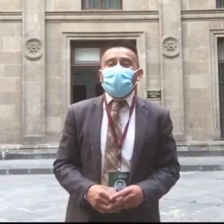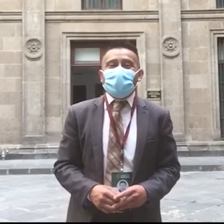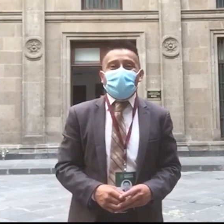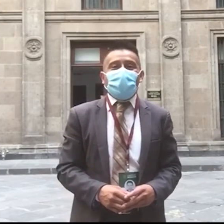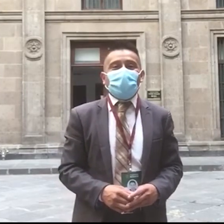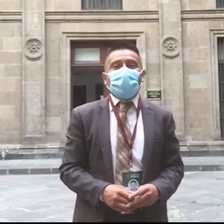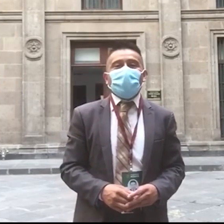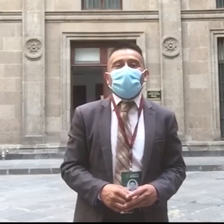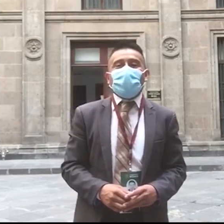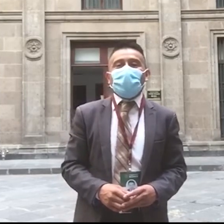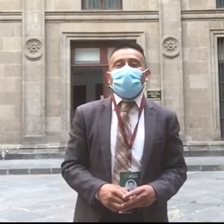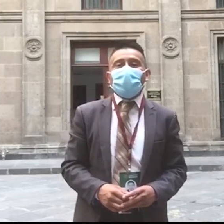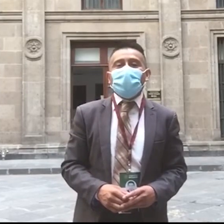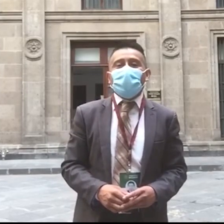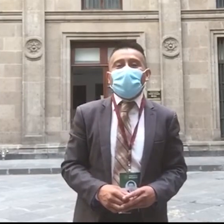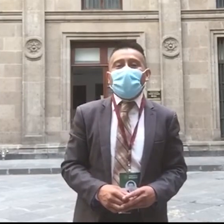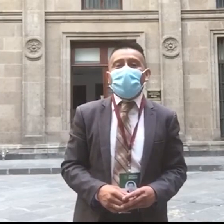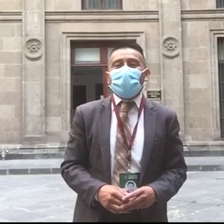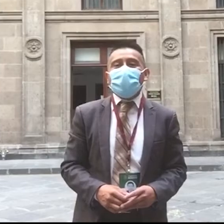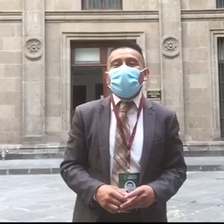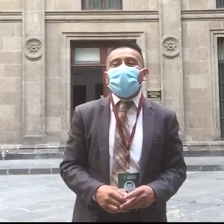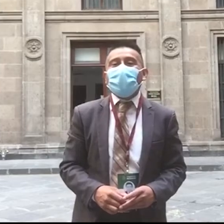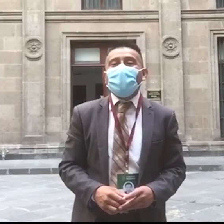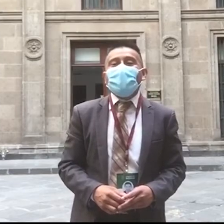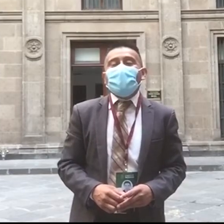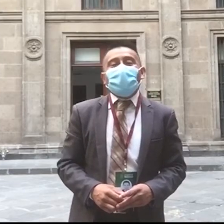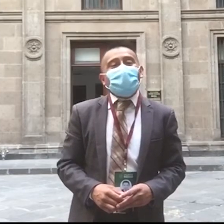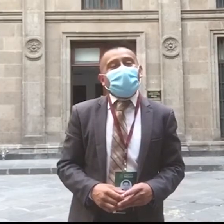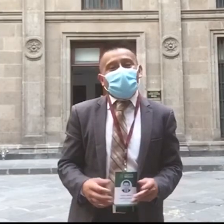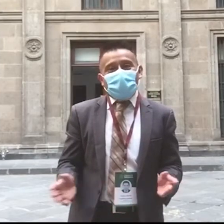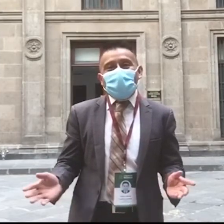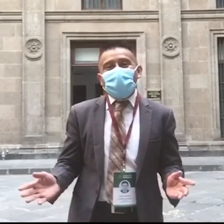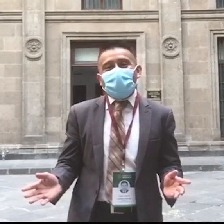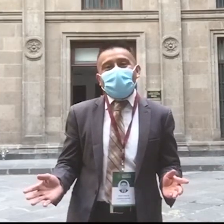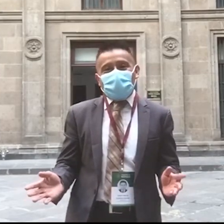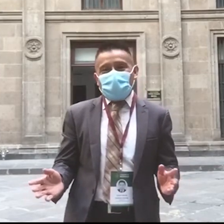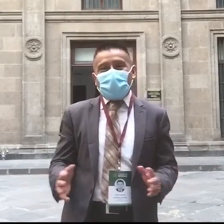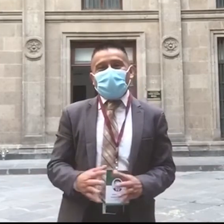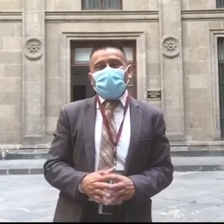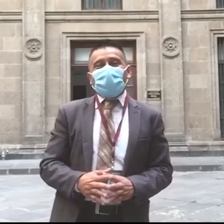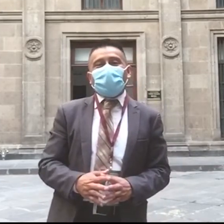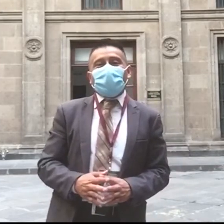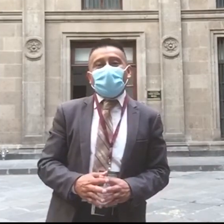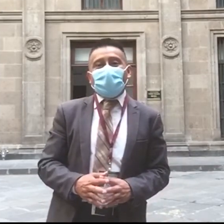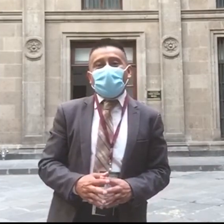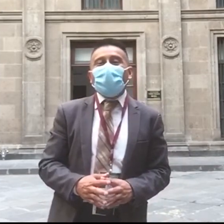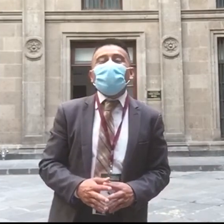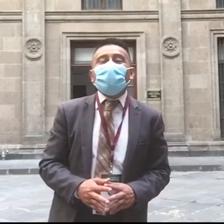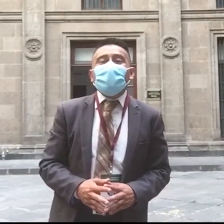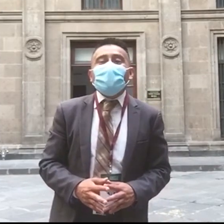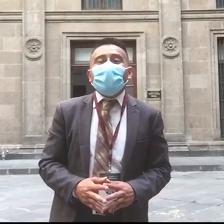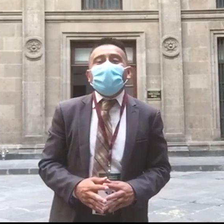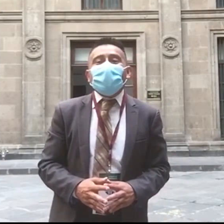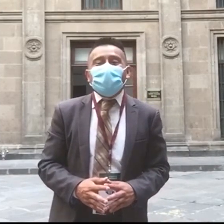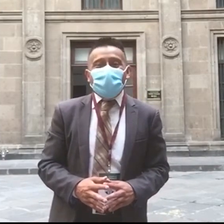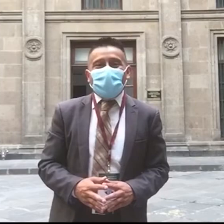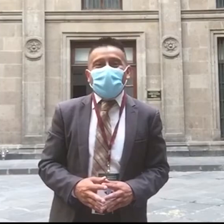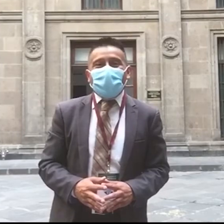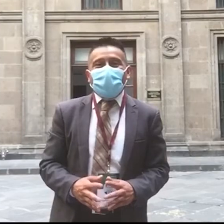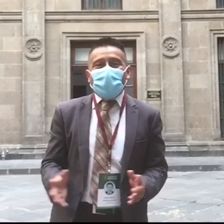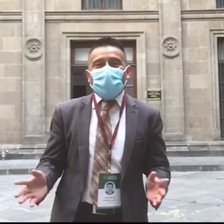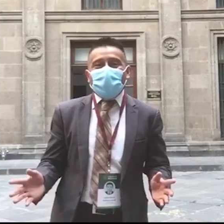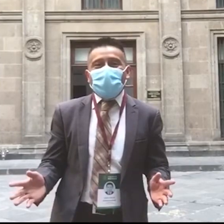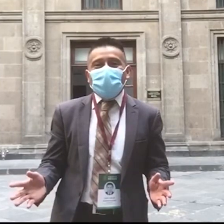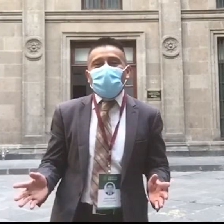cual va a crear la mayor empresa de comunicación de habla hispana, más que por la cuestión de negocios. Reitero